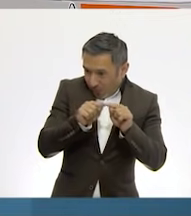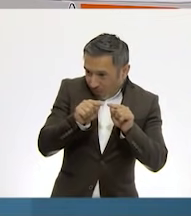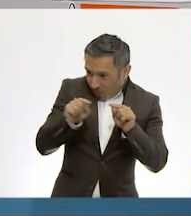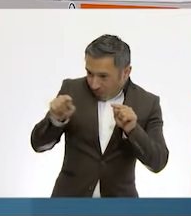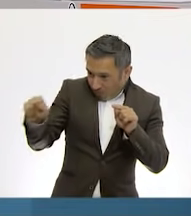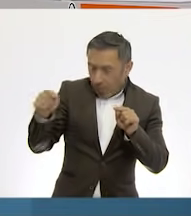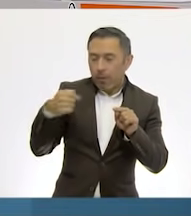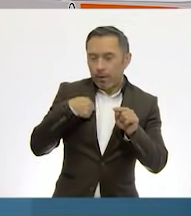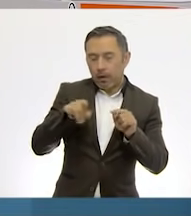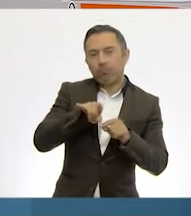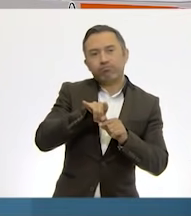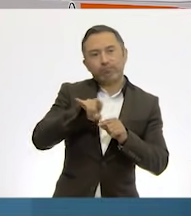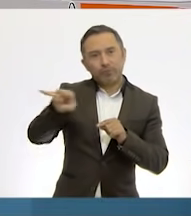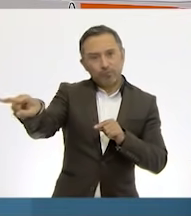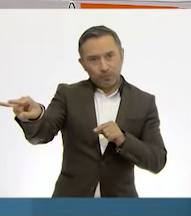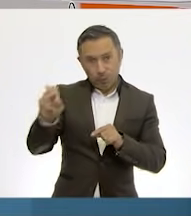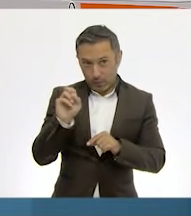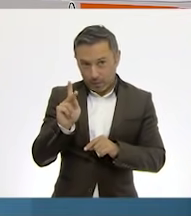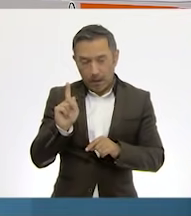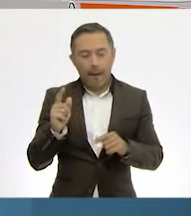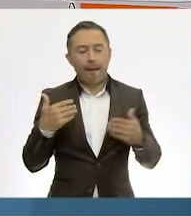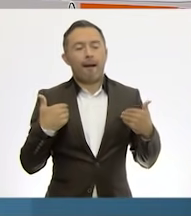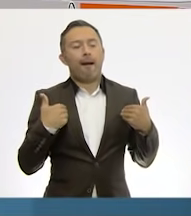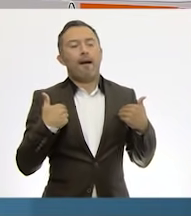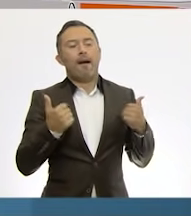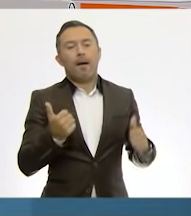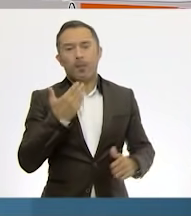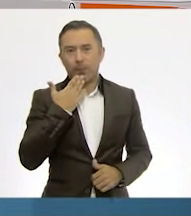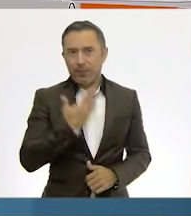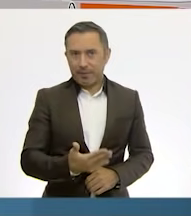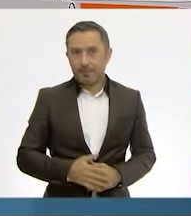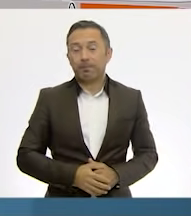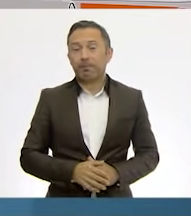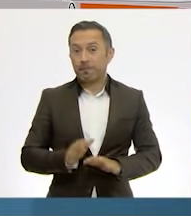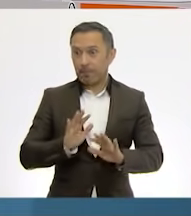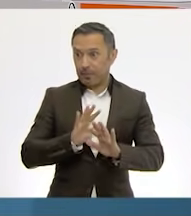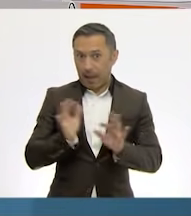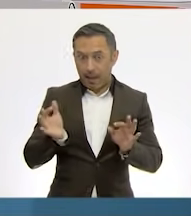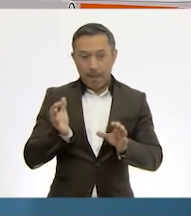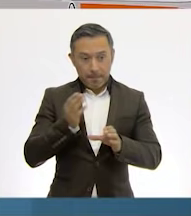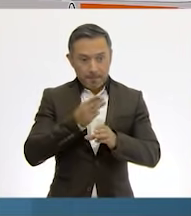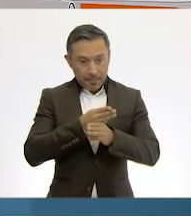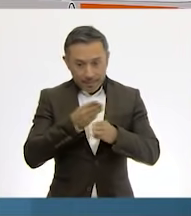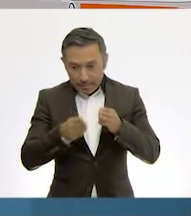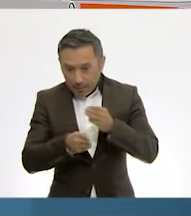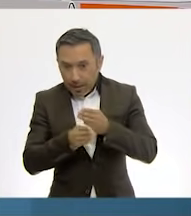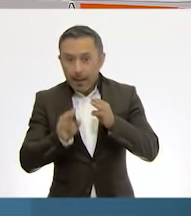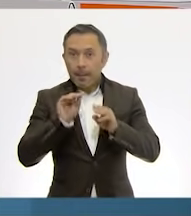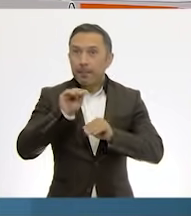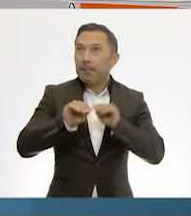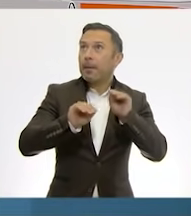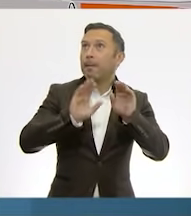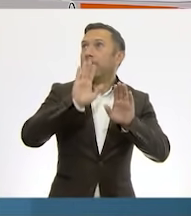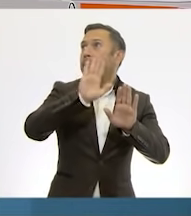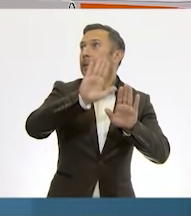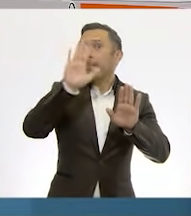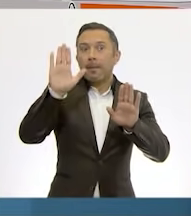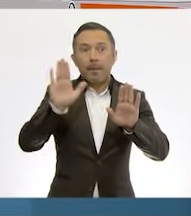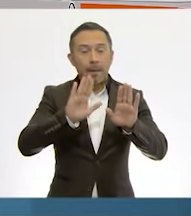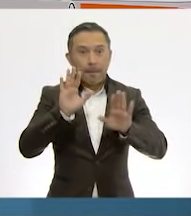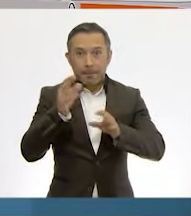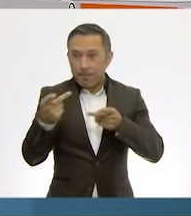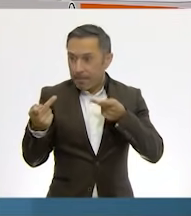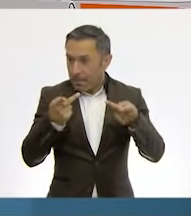Muy bien. Entonces, pues espero, ya tenemos listos todos los materiales, materiales, ya en el lugar correcto,